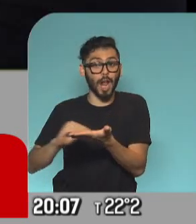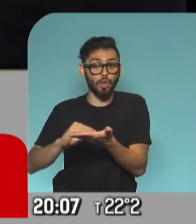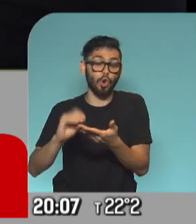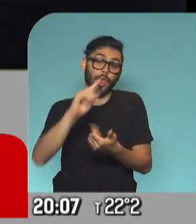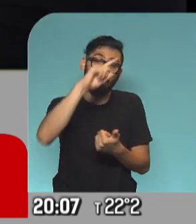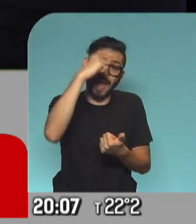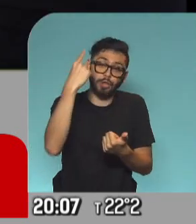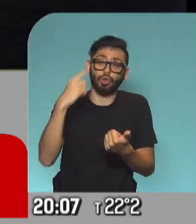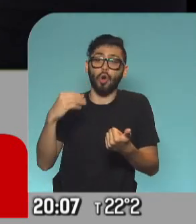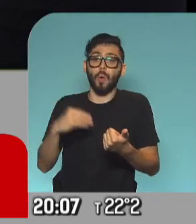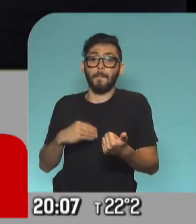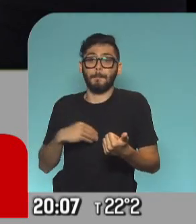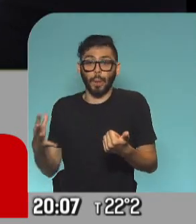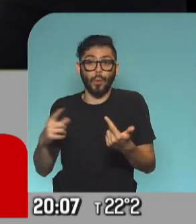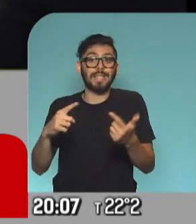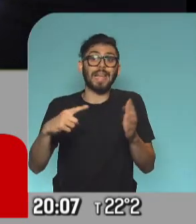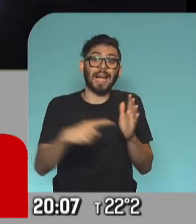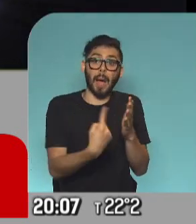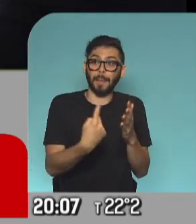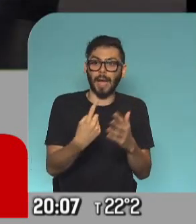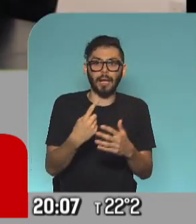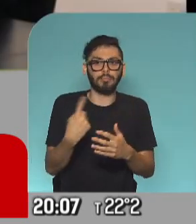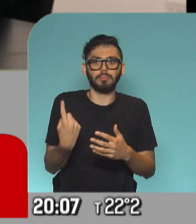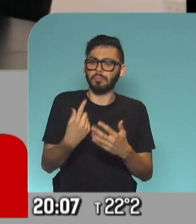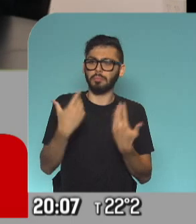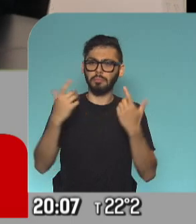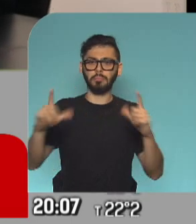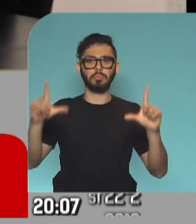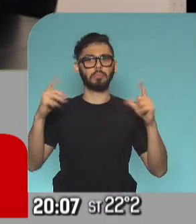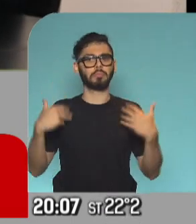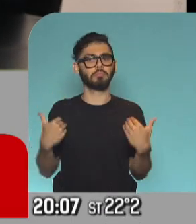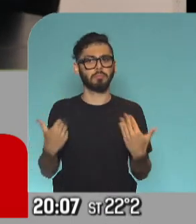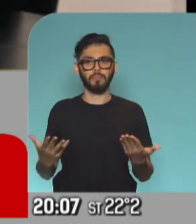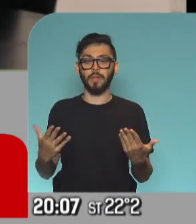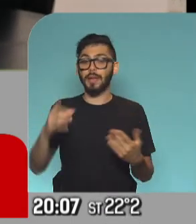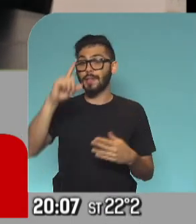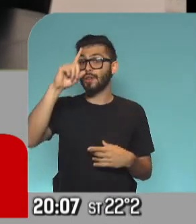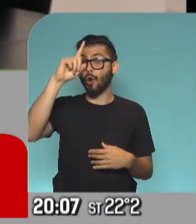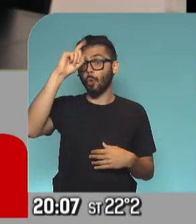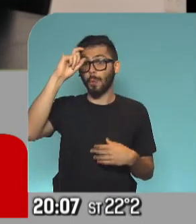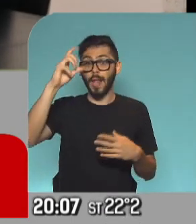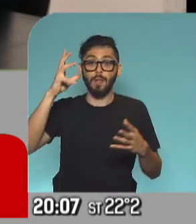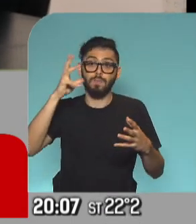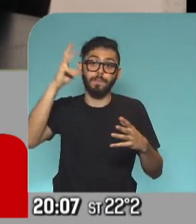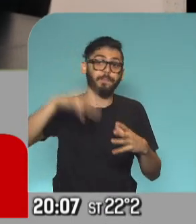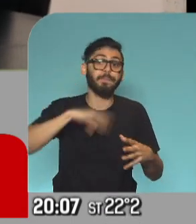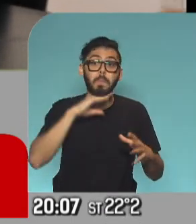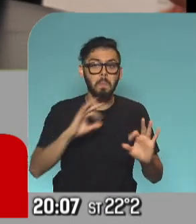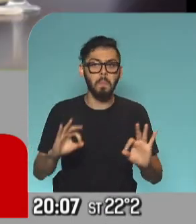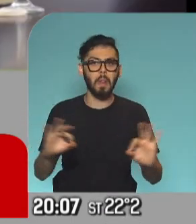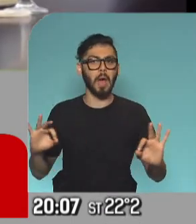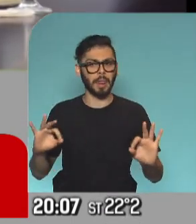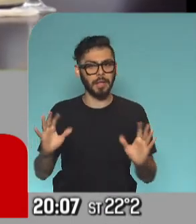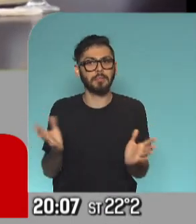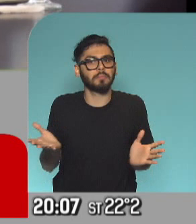nación, provincia y ciudad de Buenos Aires iban a mostrarse satisfechos de que finalmente el sistema de salud no colapsó. Y ese fue obviamente